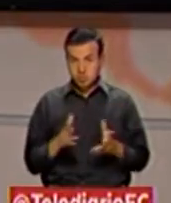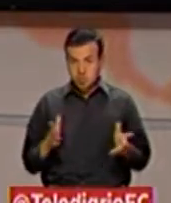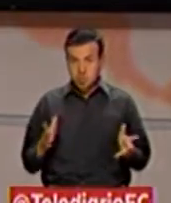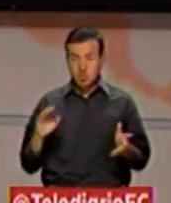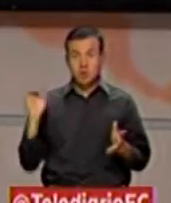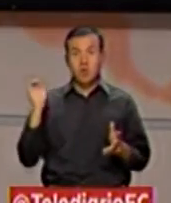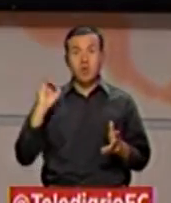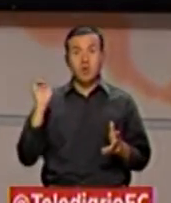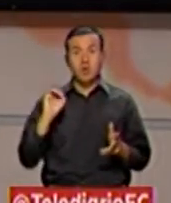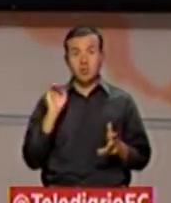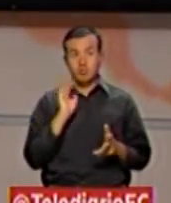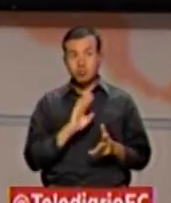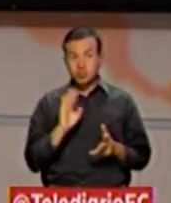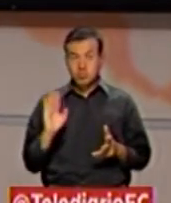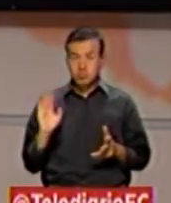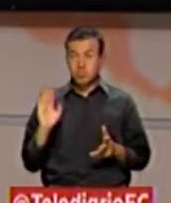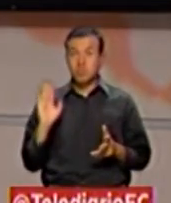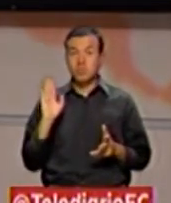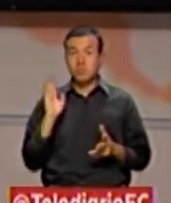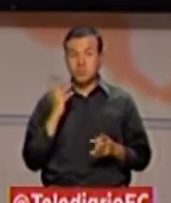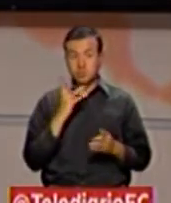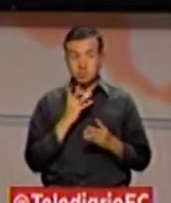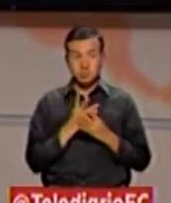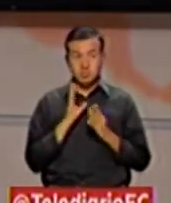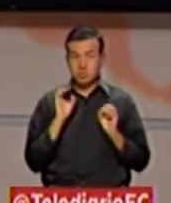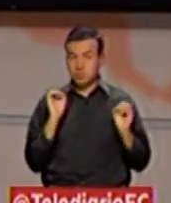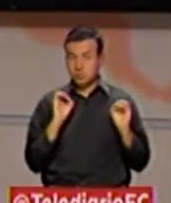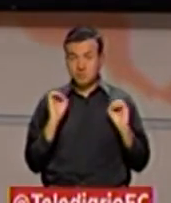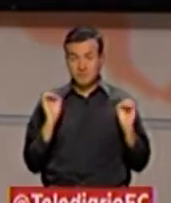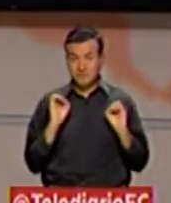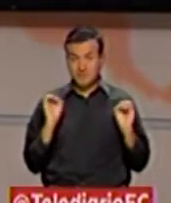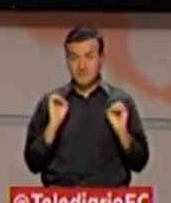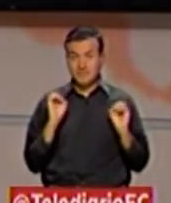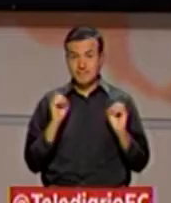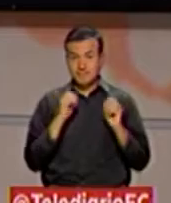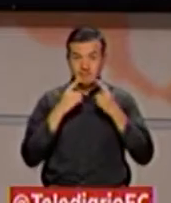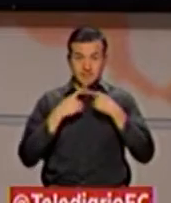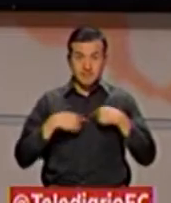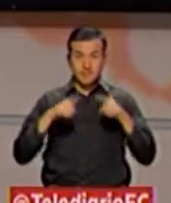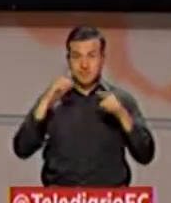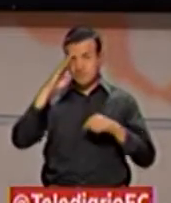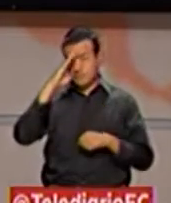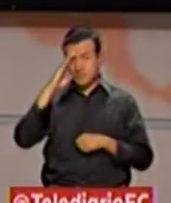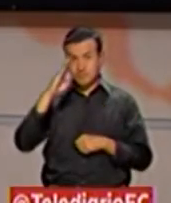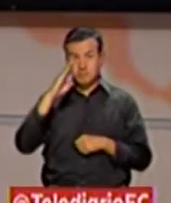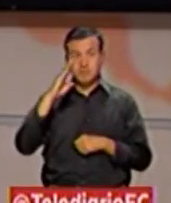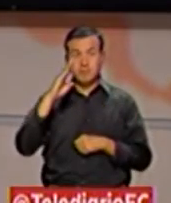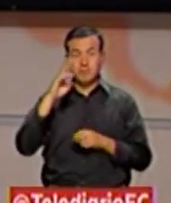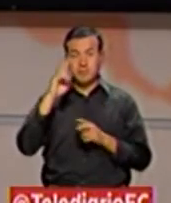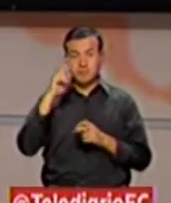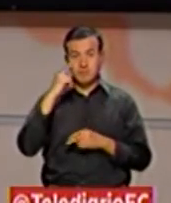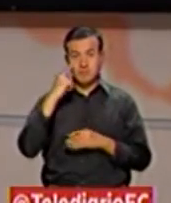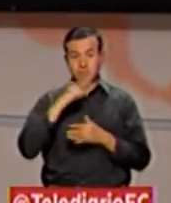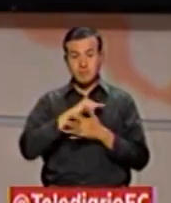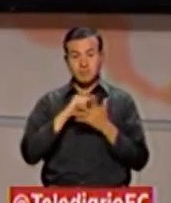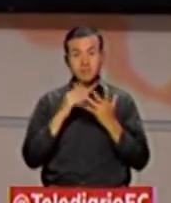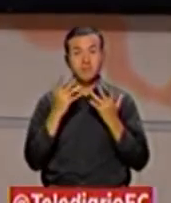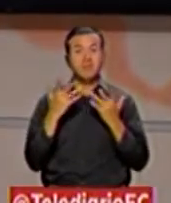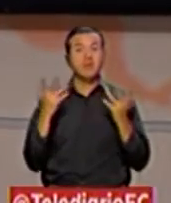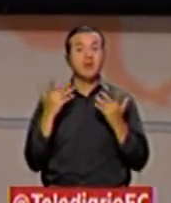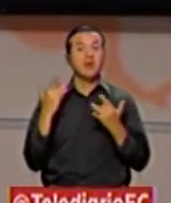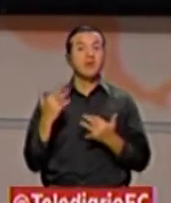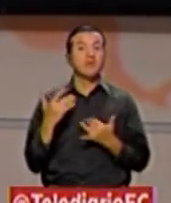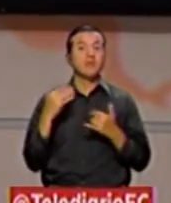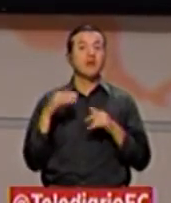si no son detenidos bajo la aplicación de la difusión roja por la Interpol, deberán